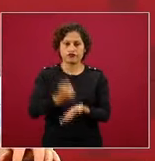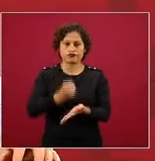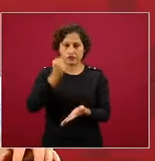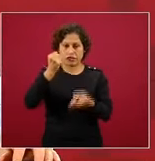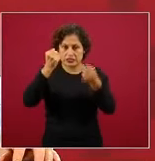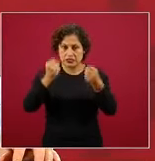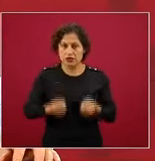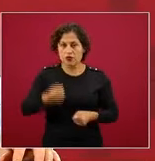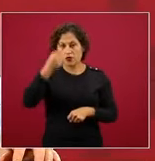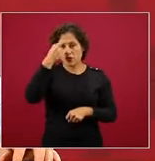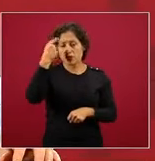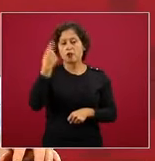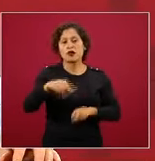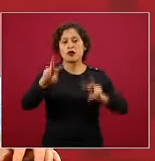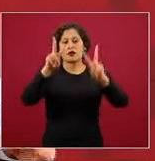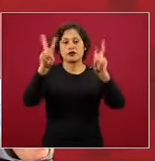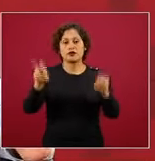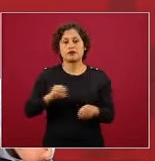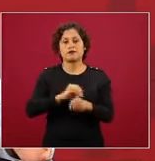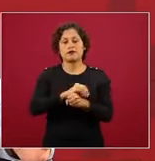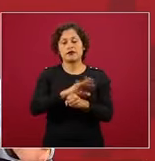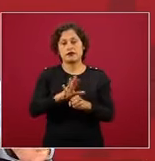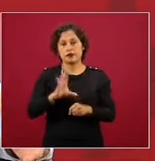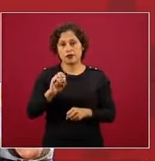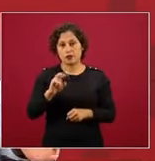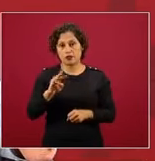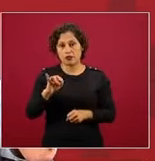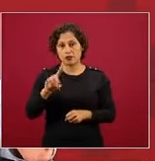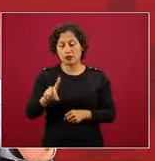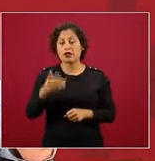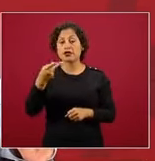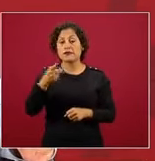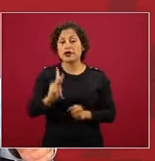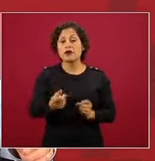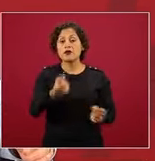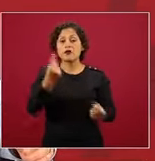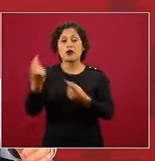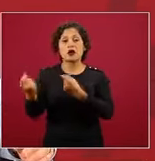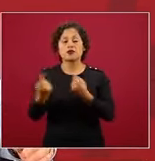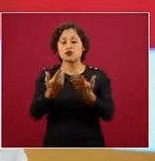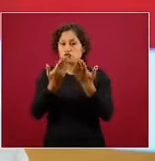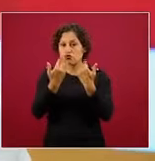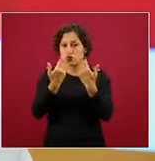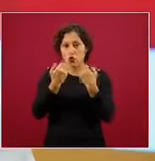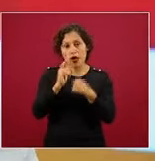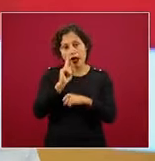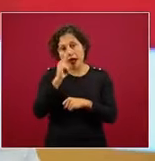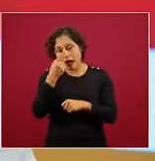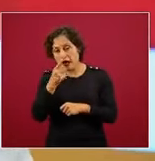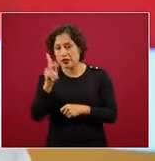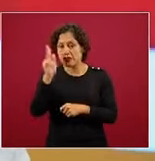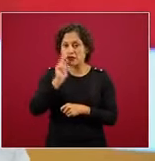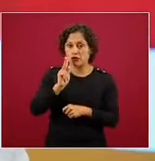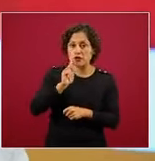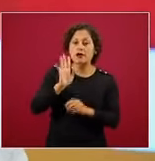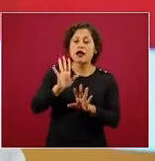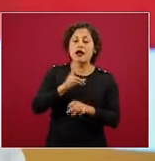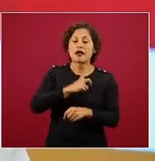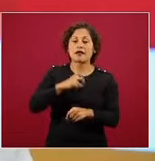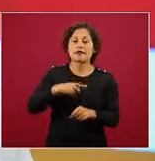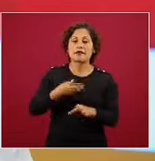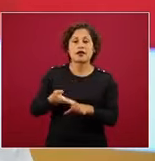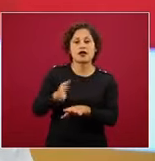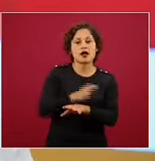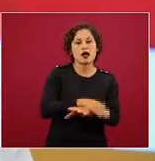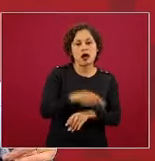relacionado con COVID, pero muchos de estos casos que no se tienen pruebas también se tienen que revisar los expedientes clínicos para poder llegar a